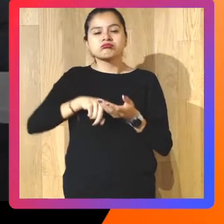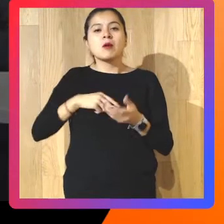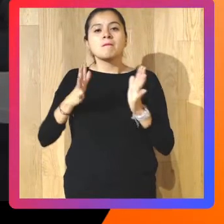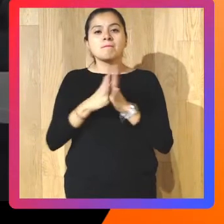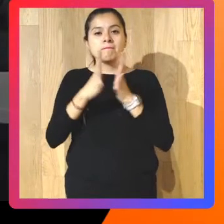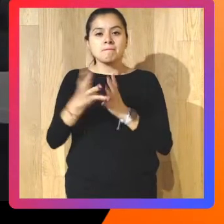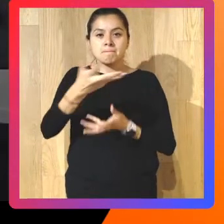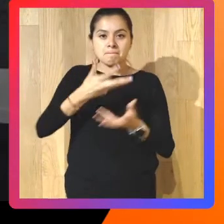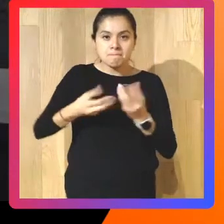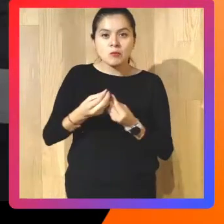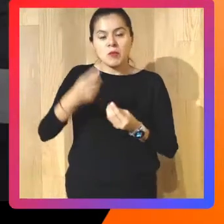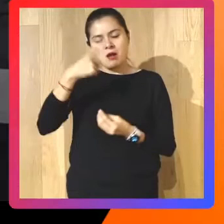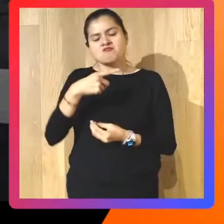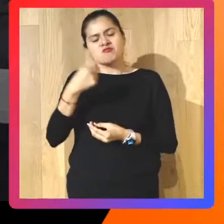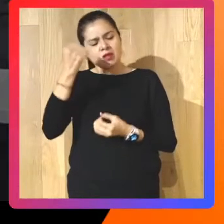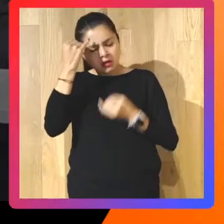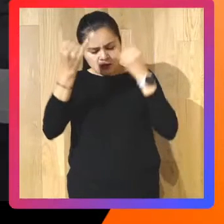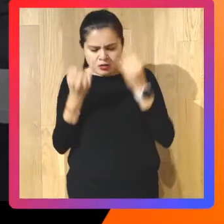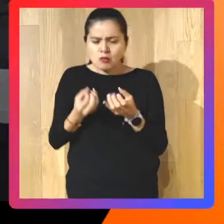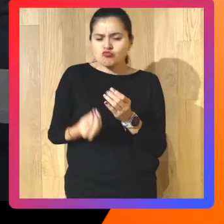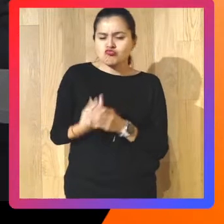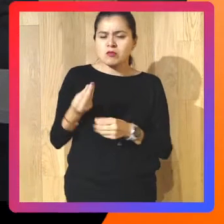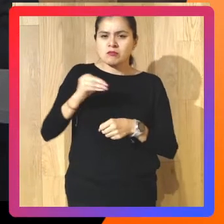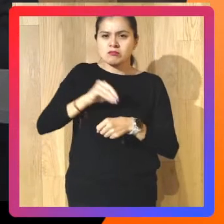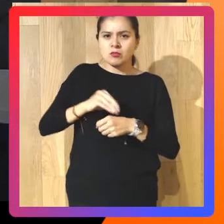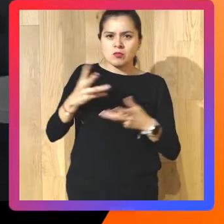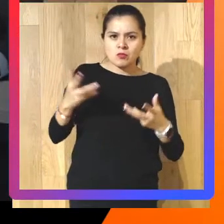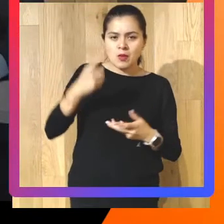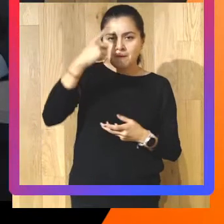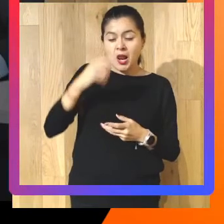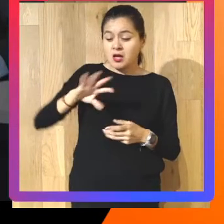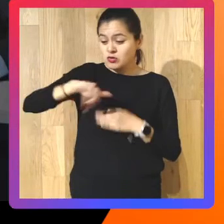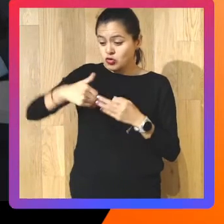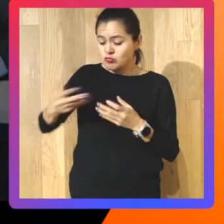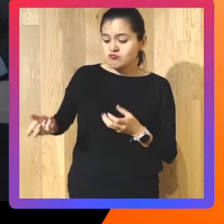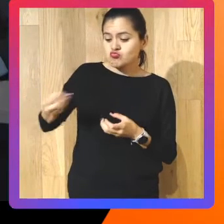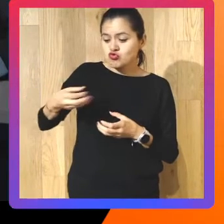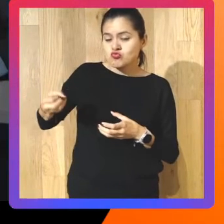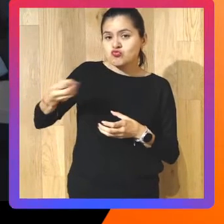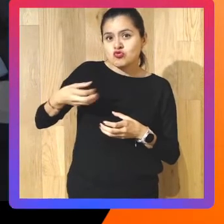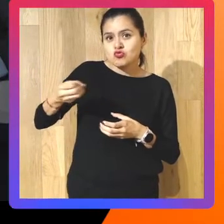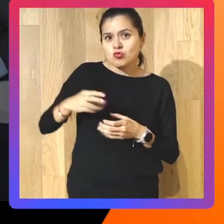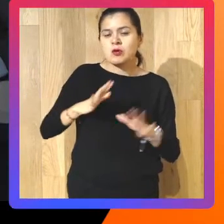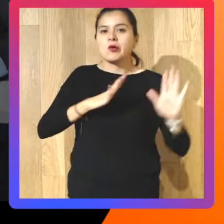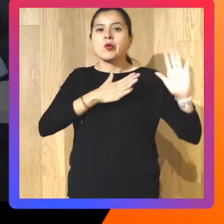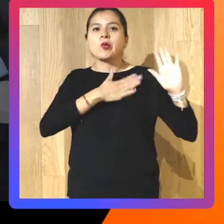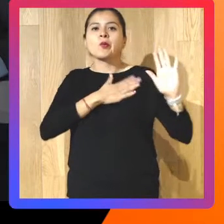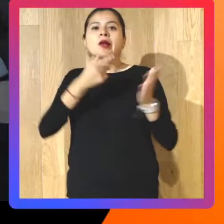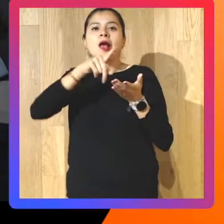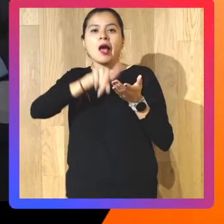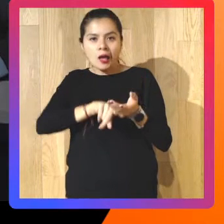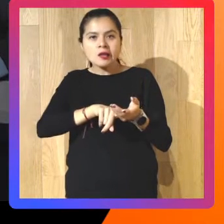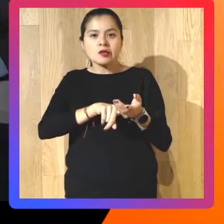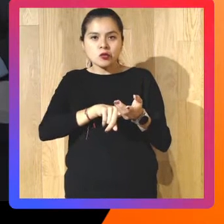noble iniciativa para que cada vez más empresas contribuyan cabalmente a cumplir con su gran